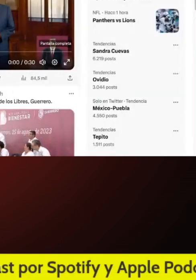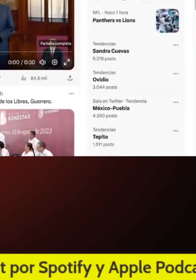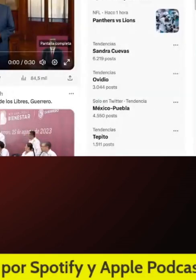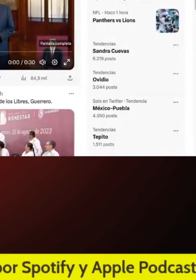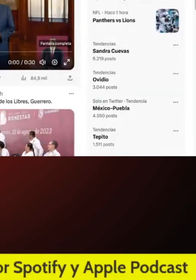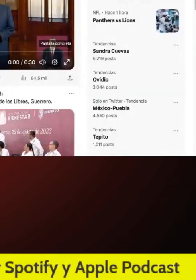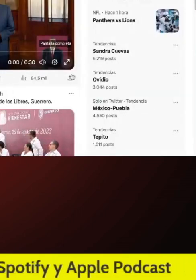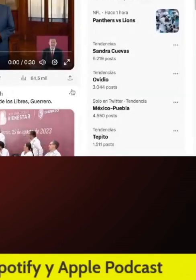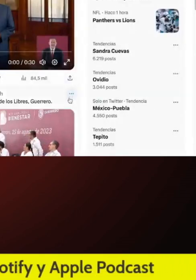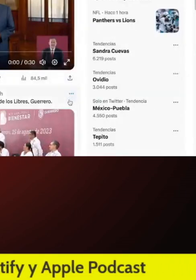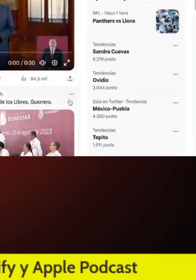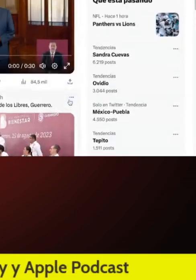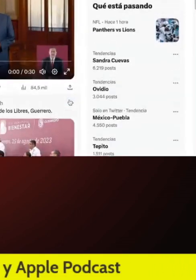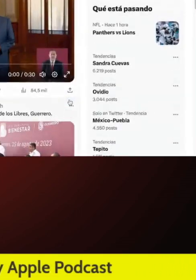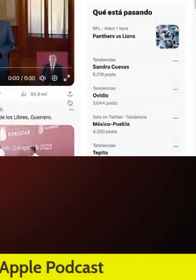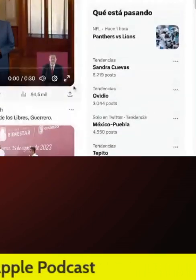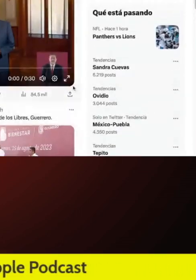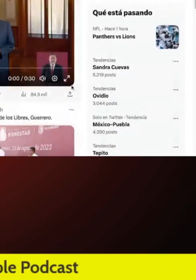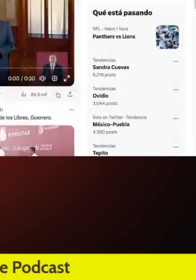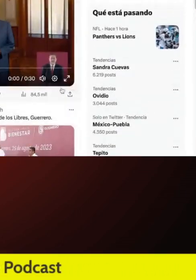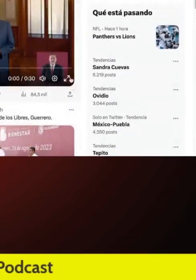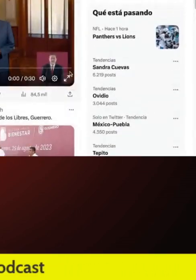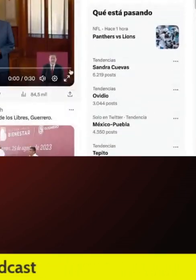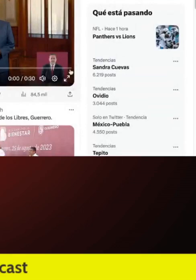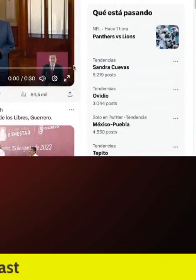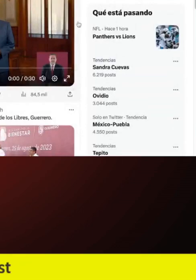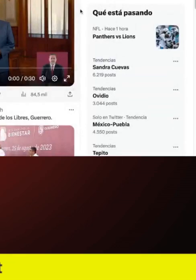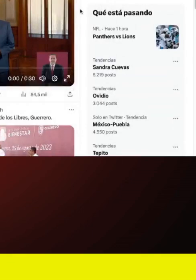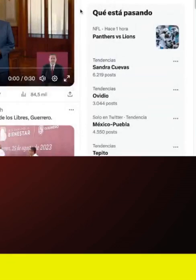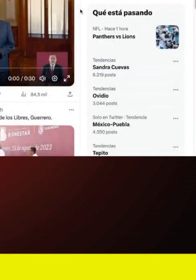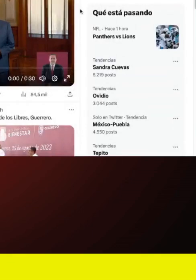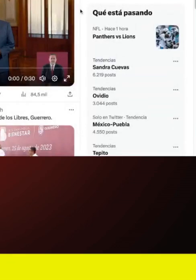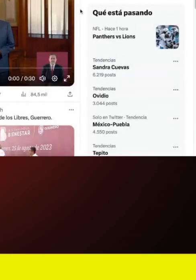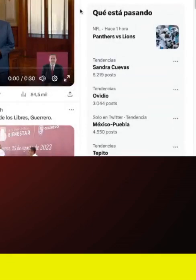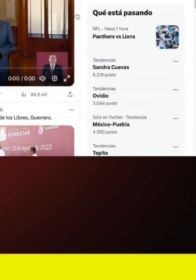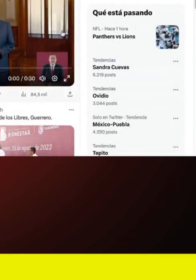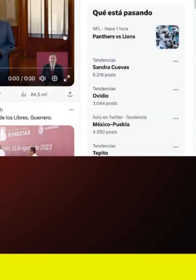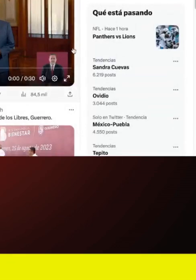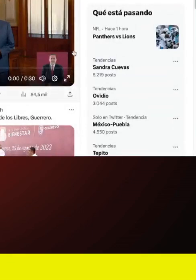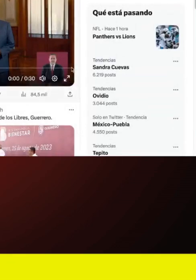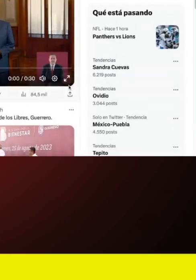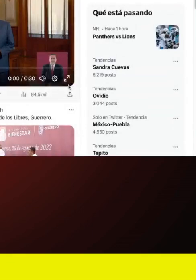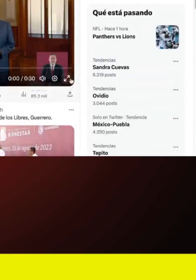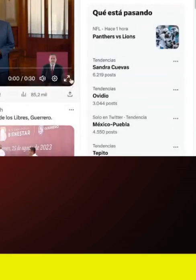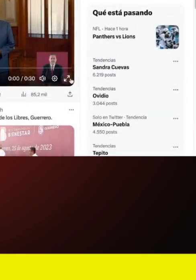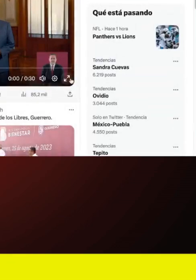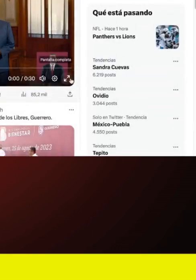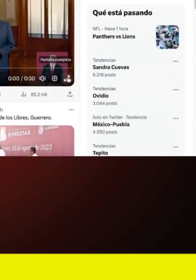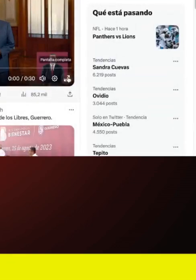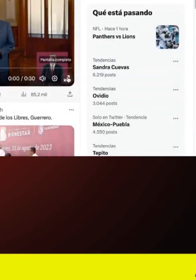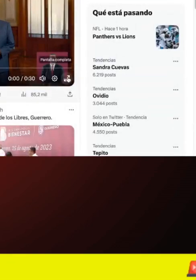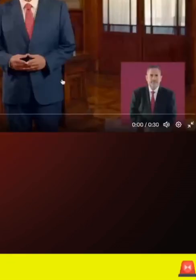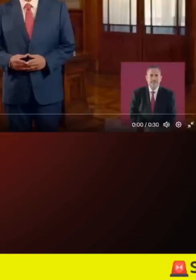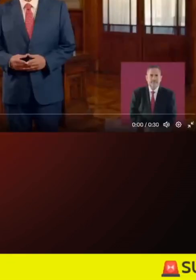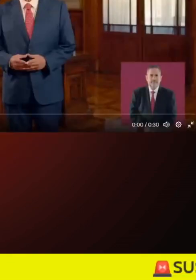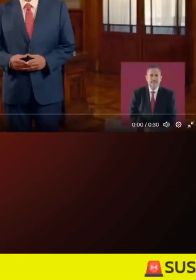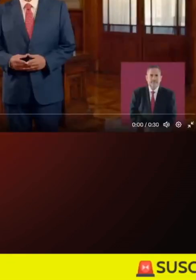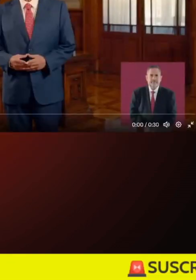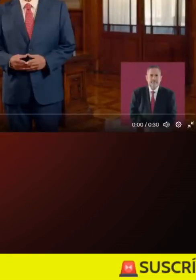presidente Andrés Manuel López Obrador. Así que ahí les va tour de spots de lo que será el próximo informe de gobierno, que será en